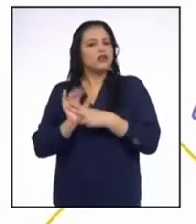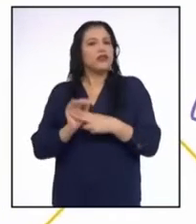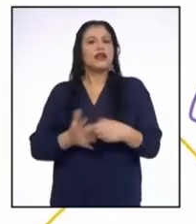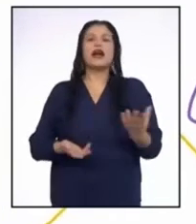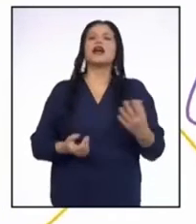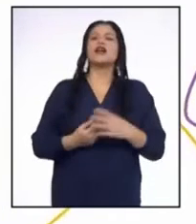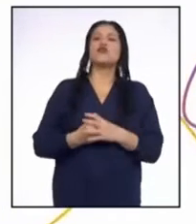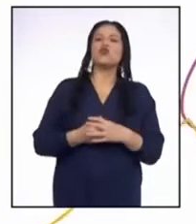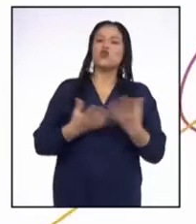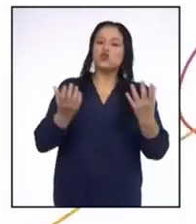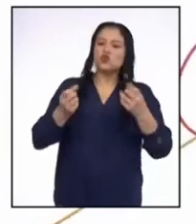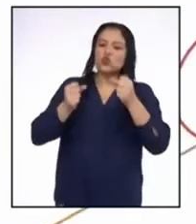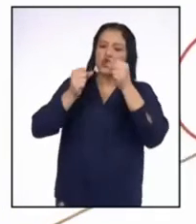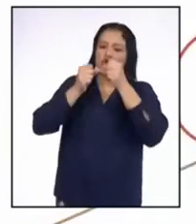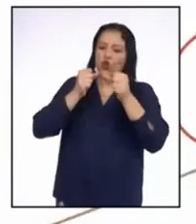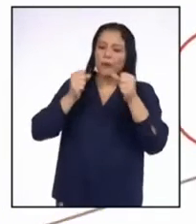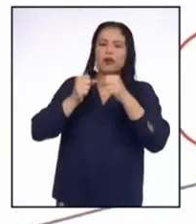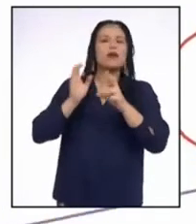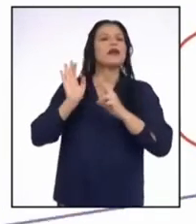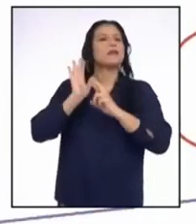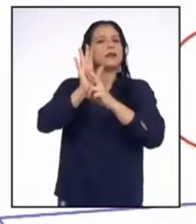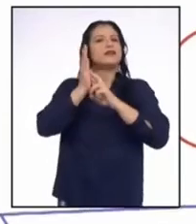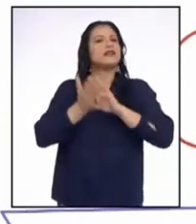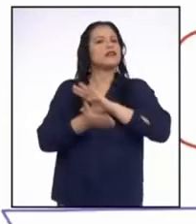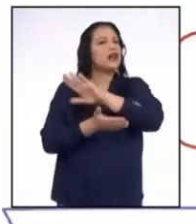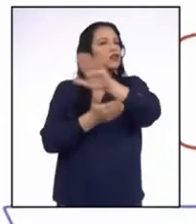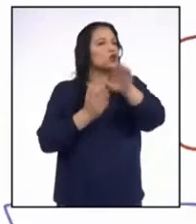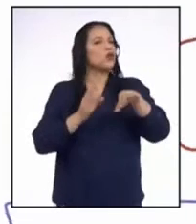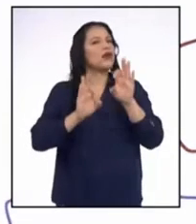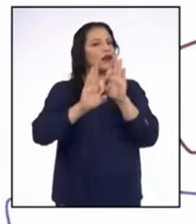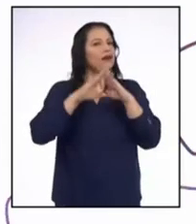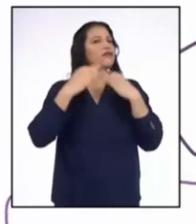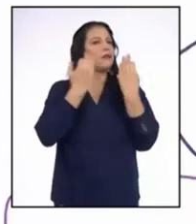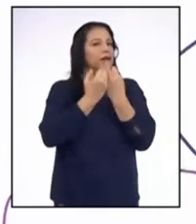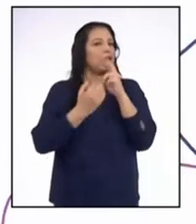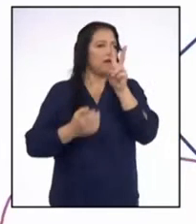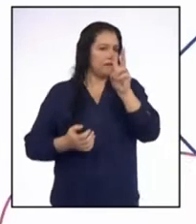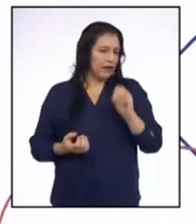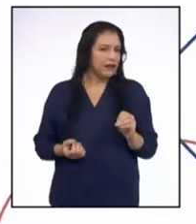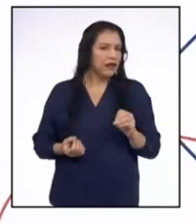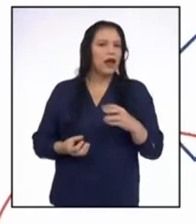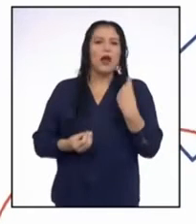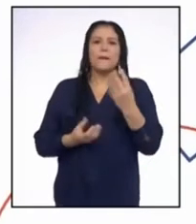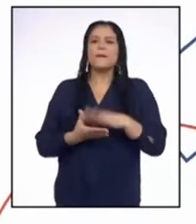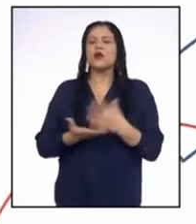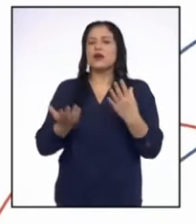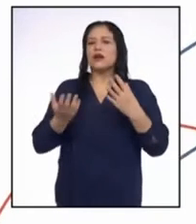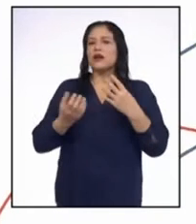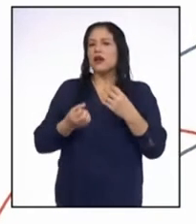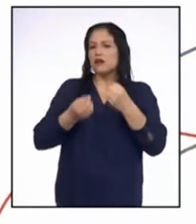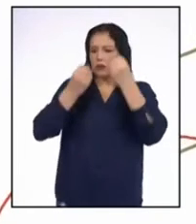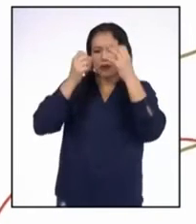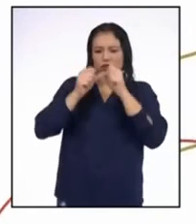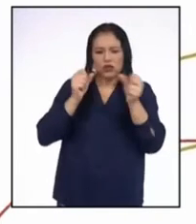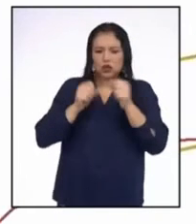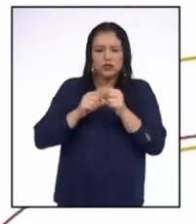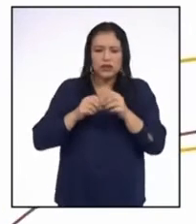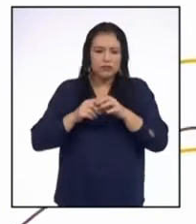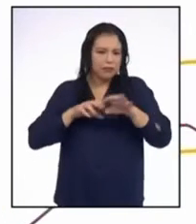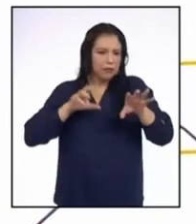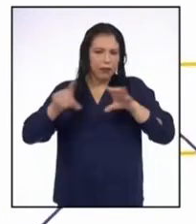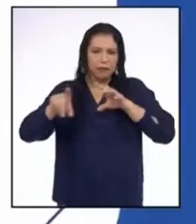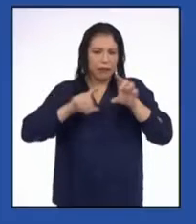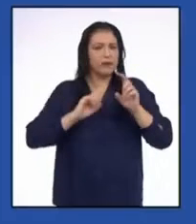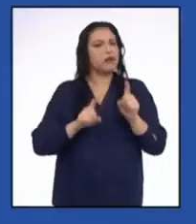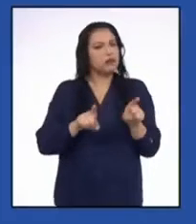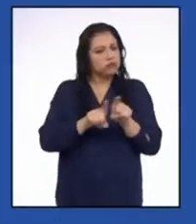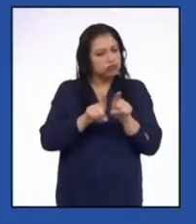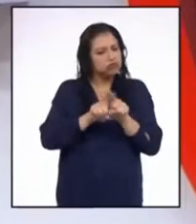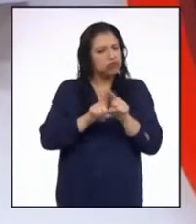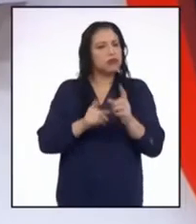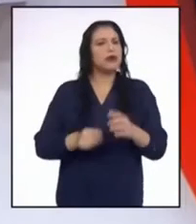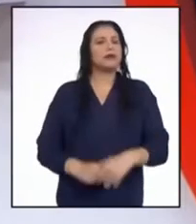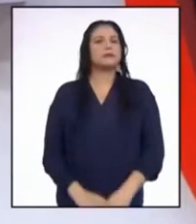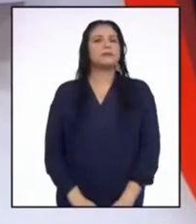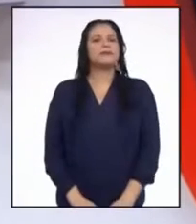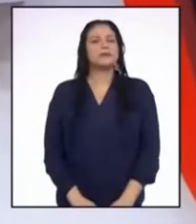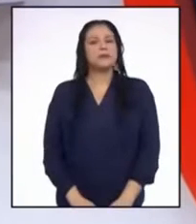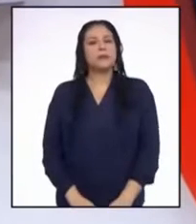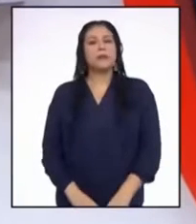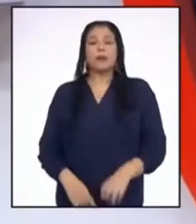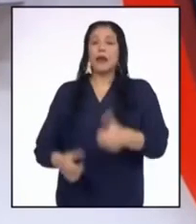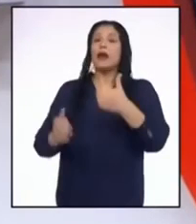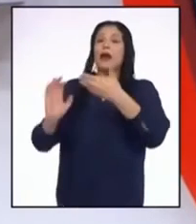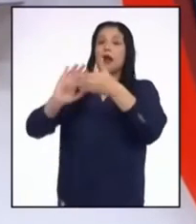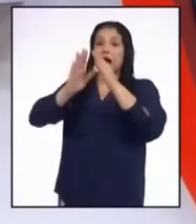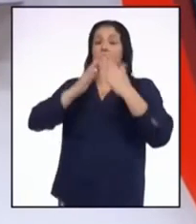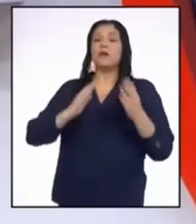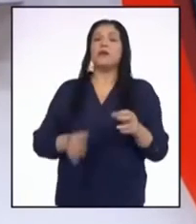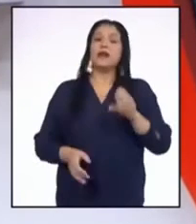dato representativo de las 20 familias, porque sus datos no se encuentran tan dispersos. En el caso